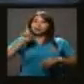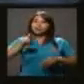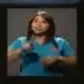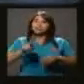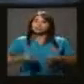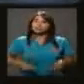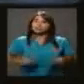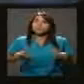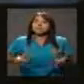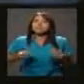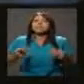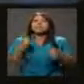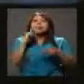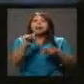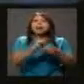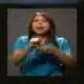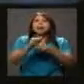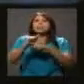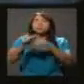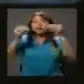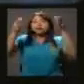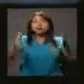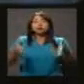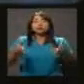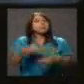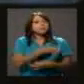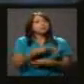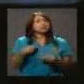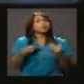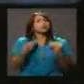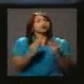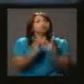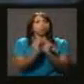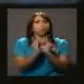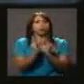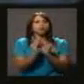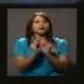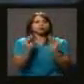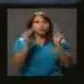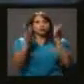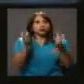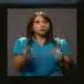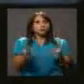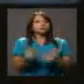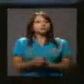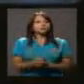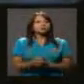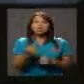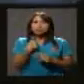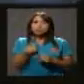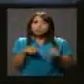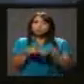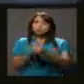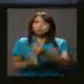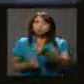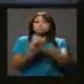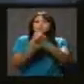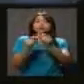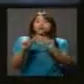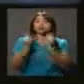me gustan mucho los congresos que hacen los educadores y por supuesto que yo comparto la tesis sindical y toda la cosa